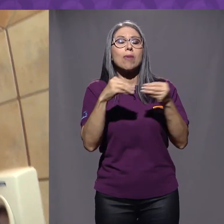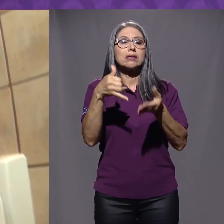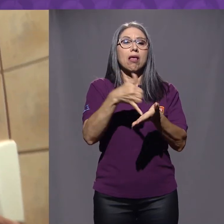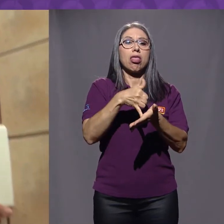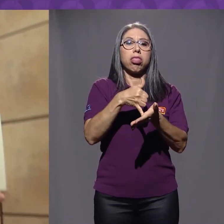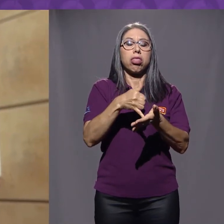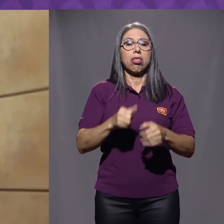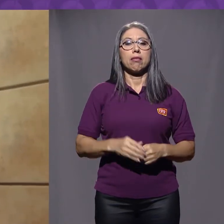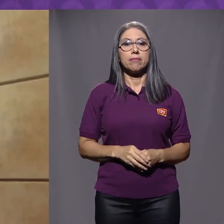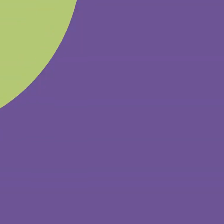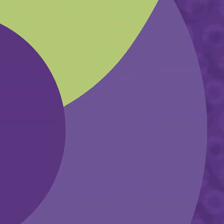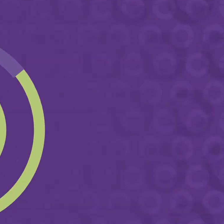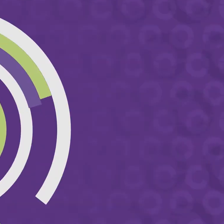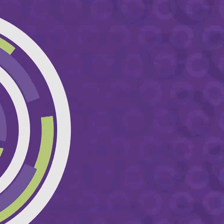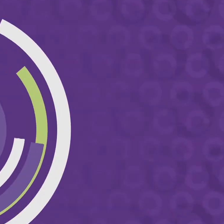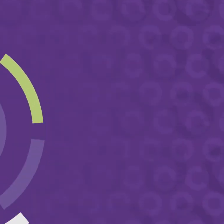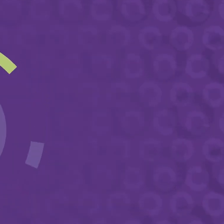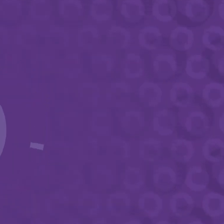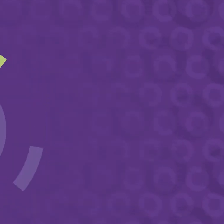el virus.